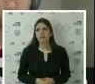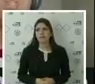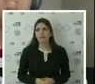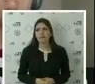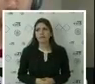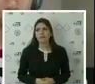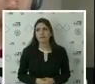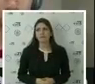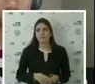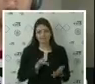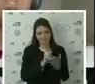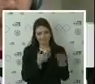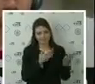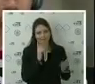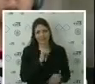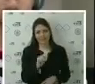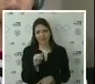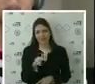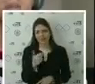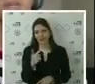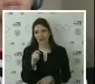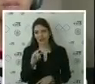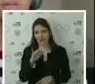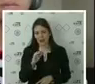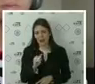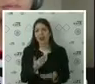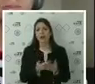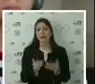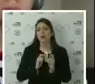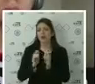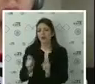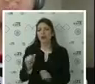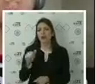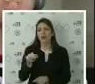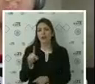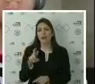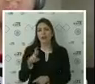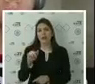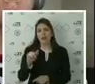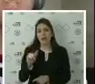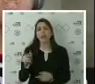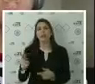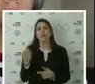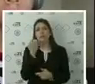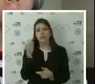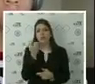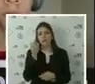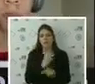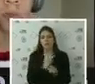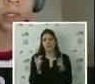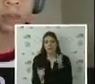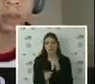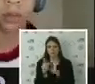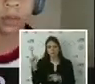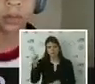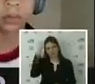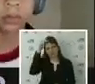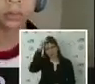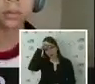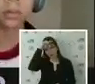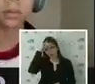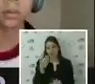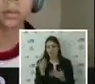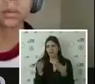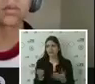Muchas gracias, Angélica. Cedería el uso de la voz a Andrea Cardoso Ruiz, de la Preparatoria Tecnológico de Monterrey. Adelante,